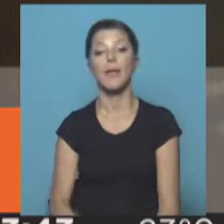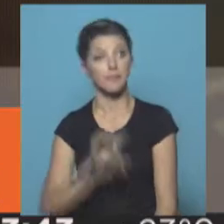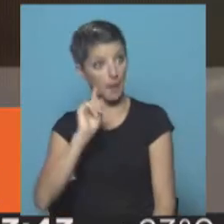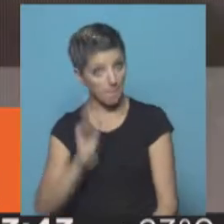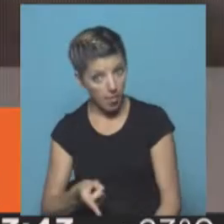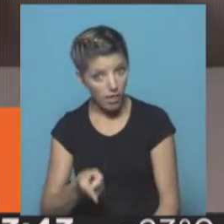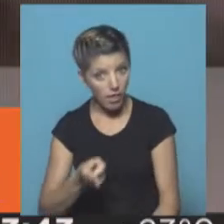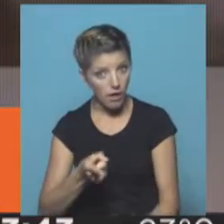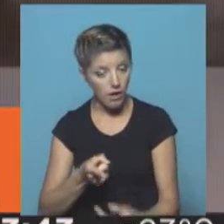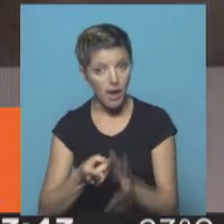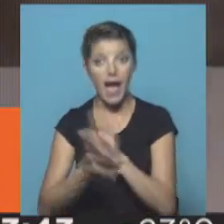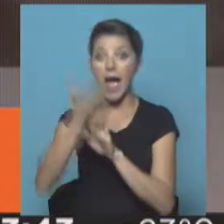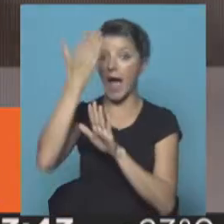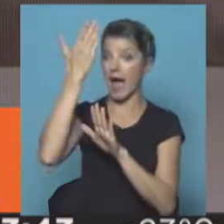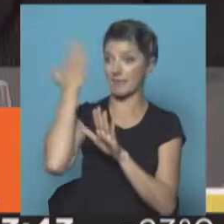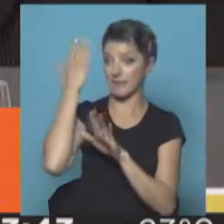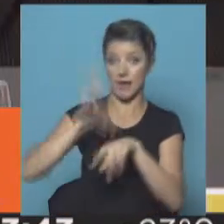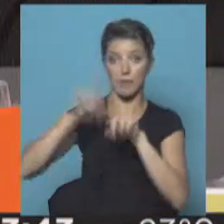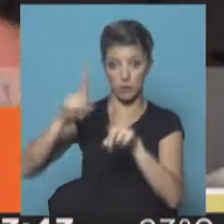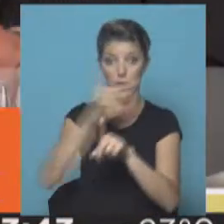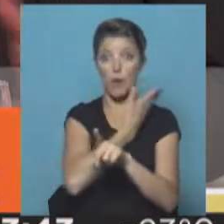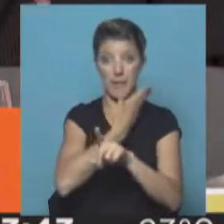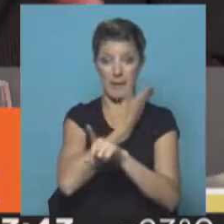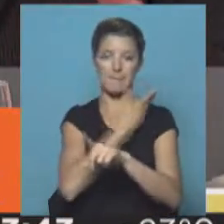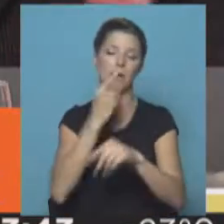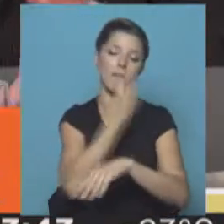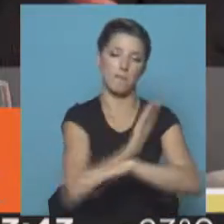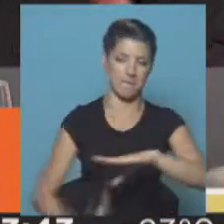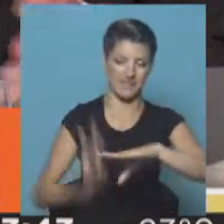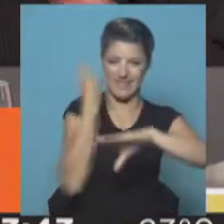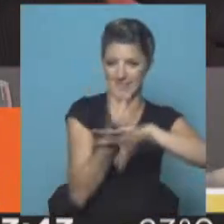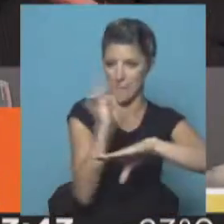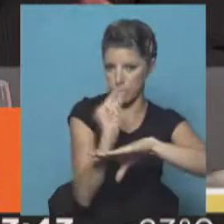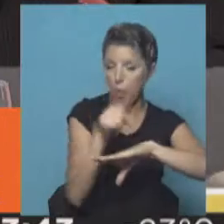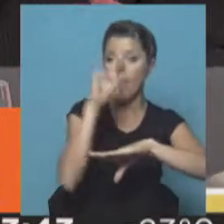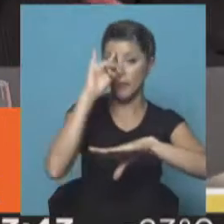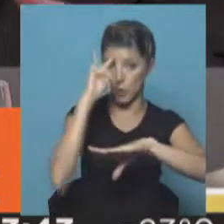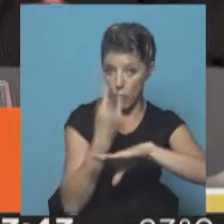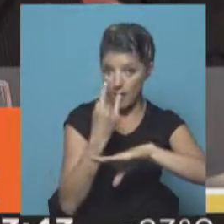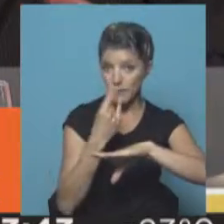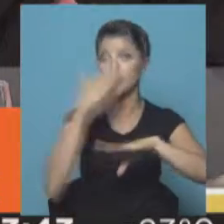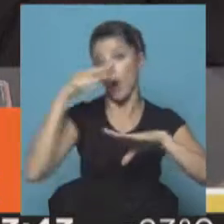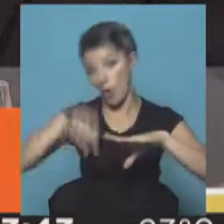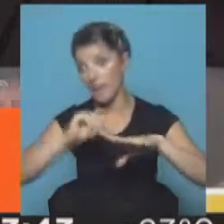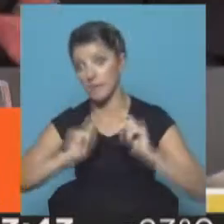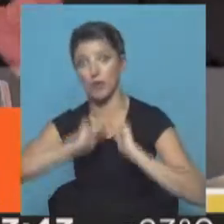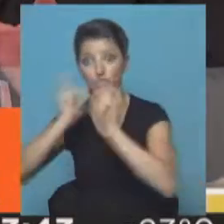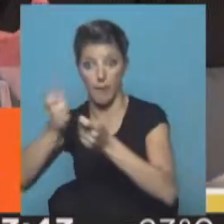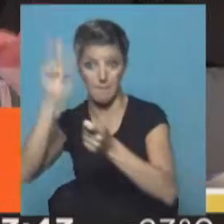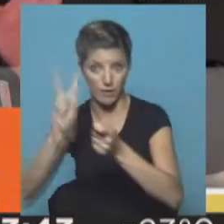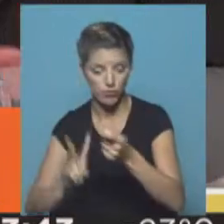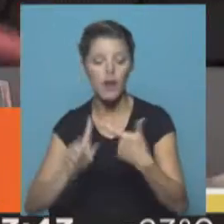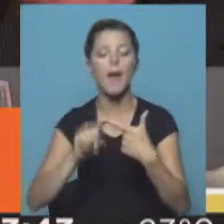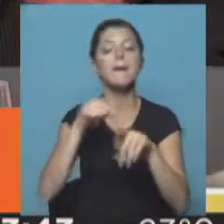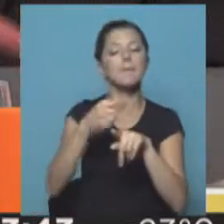acuerdo antes, durante la presidencia de Uruguay, es decir, la previa a esta presidencia no reconocida de Venezuela del Mercosur, que había un